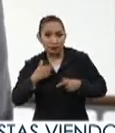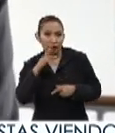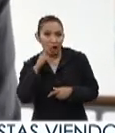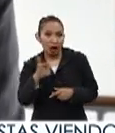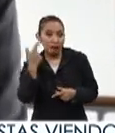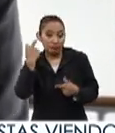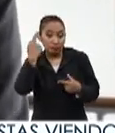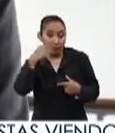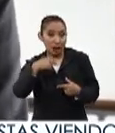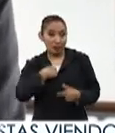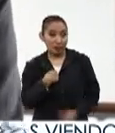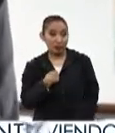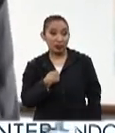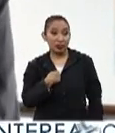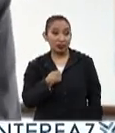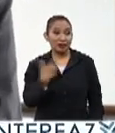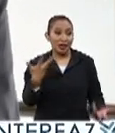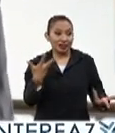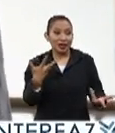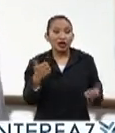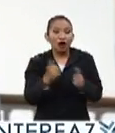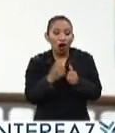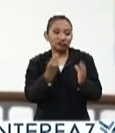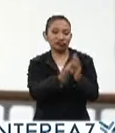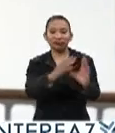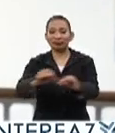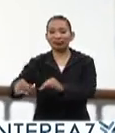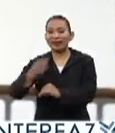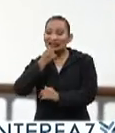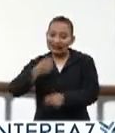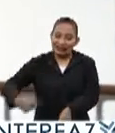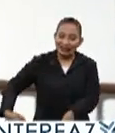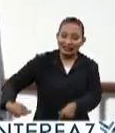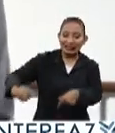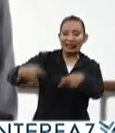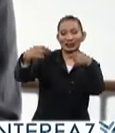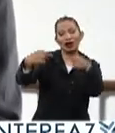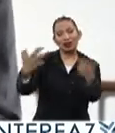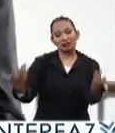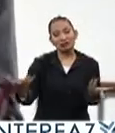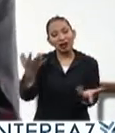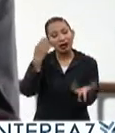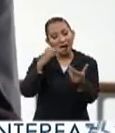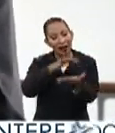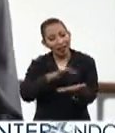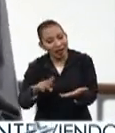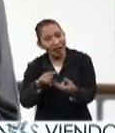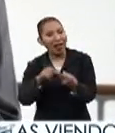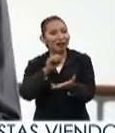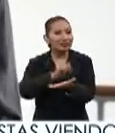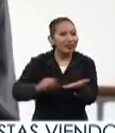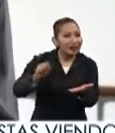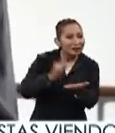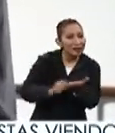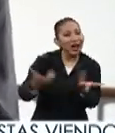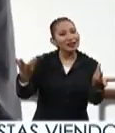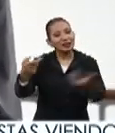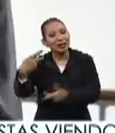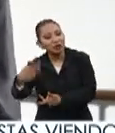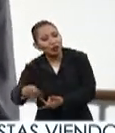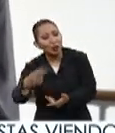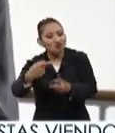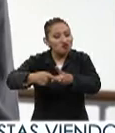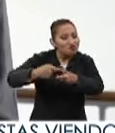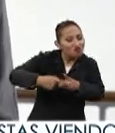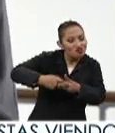manera para mí que hacer eso enseñando a las nuevas generaciones, enseñando a los niños a leer, a escribir, a realizar alguna